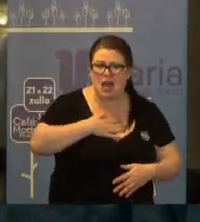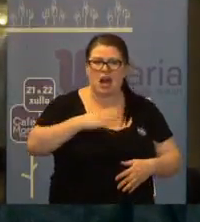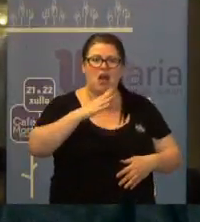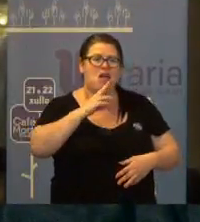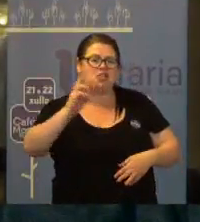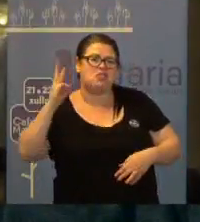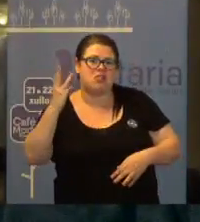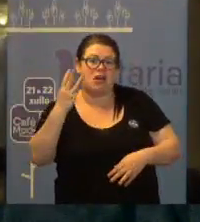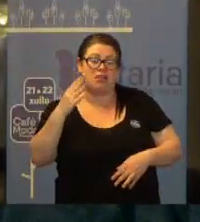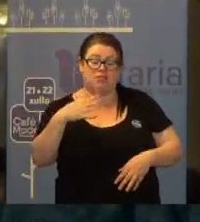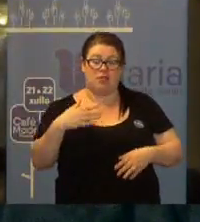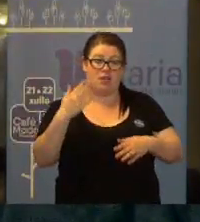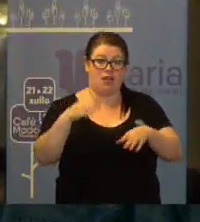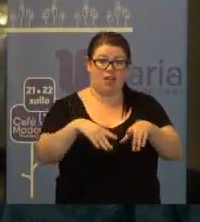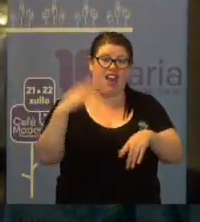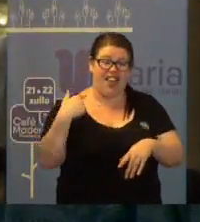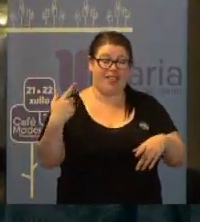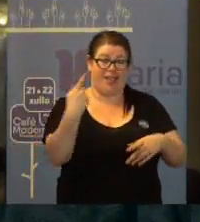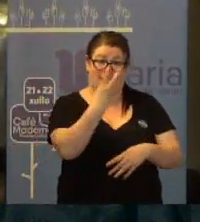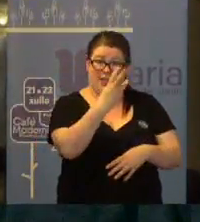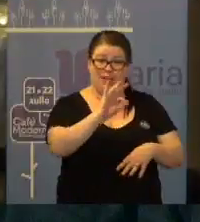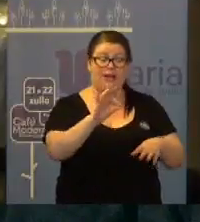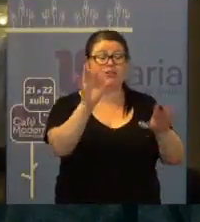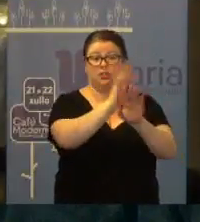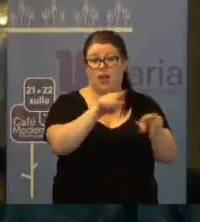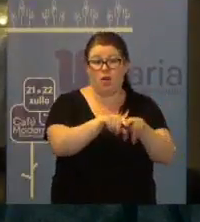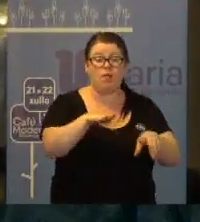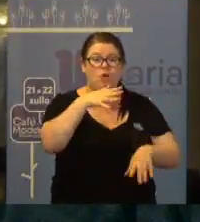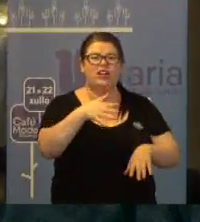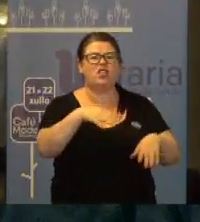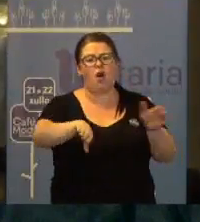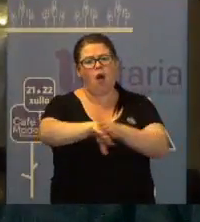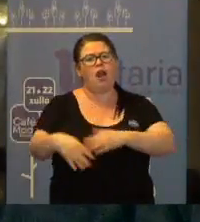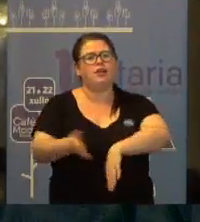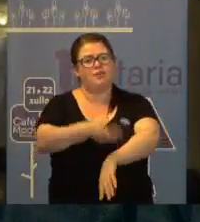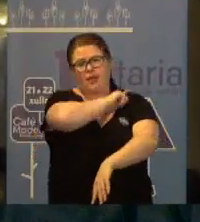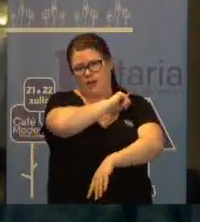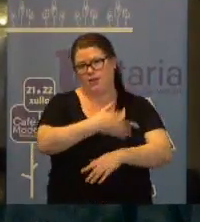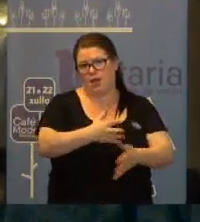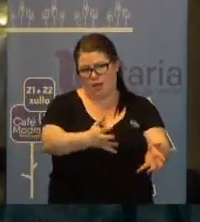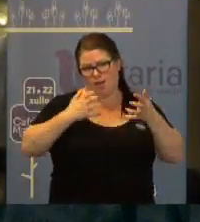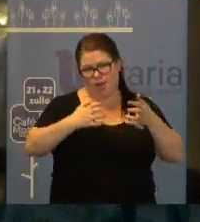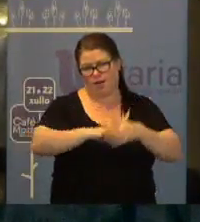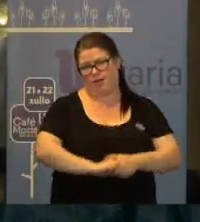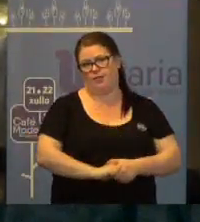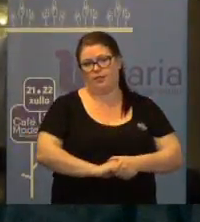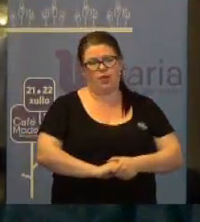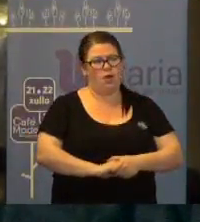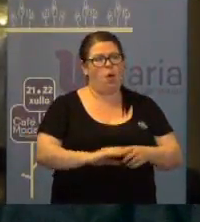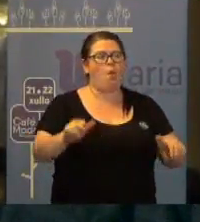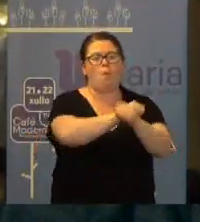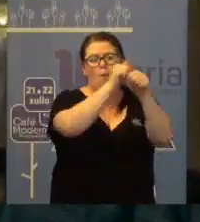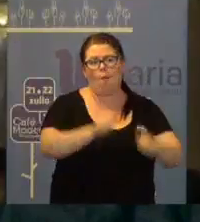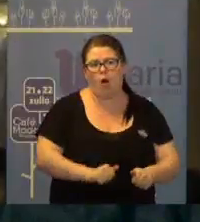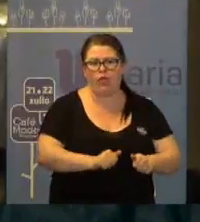A socialdemocracia sigue pensando que sí. Bueno, pois que intente. Por iso gana a extrema dereita. Porque siguen pensando outra vez no modelo productivista, o modelo